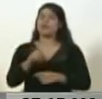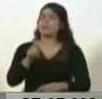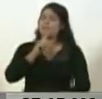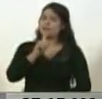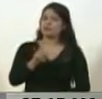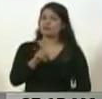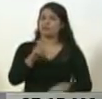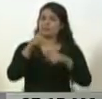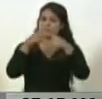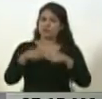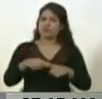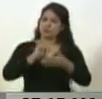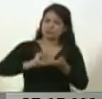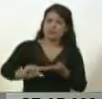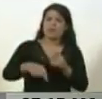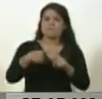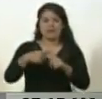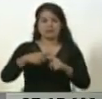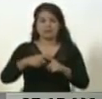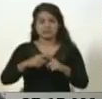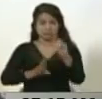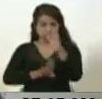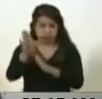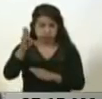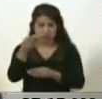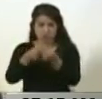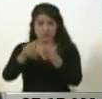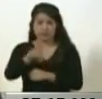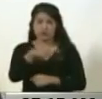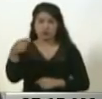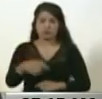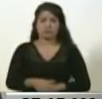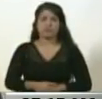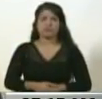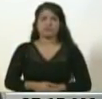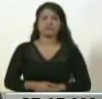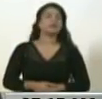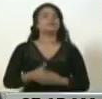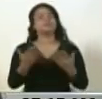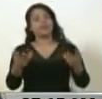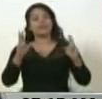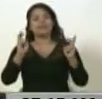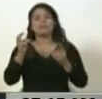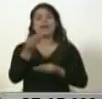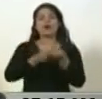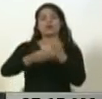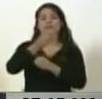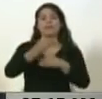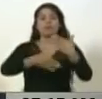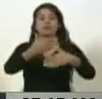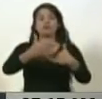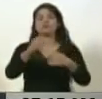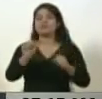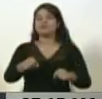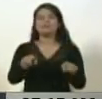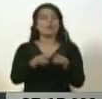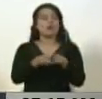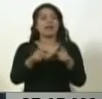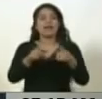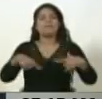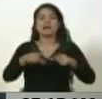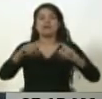el reimpulso que pudiera darle esto a la economía venezolana? Mira, el Consejo Nacional de Economía Productiva se ha convertido y se ha empoderado un espacio de encuentro